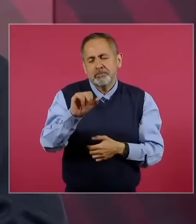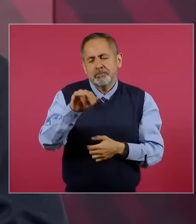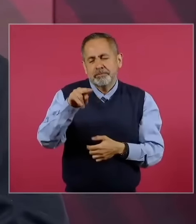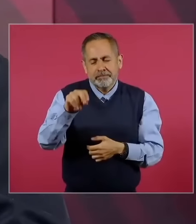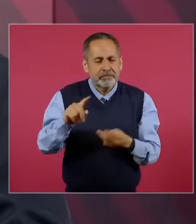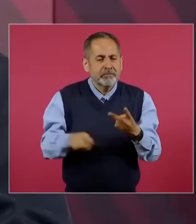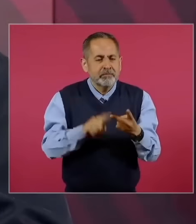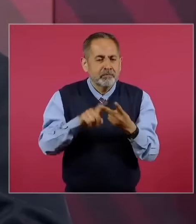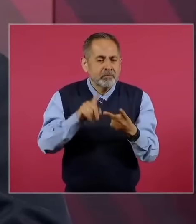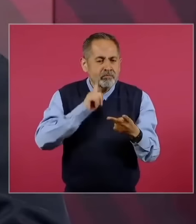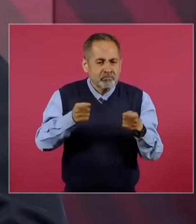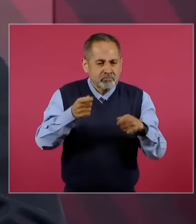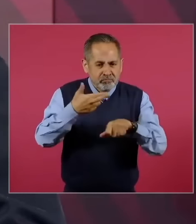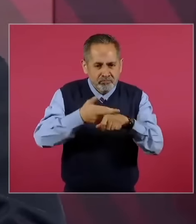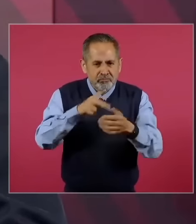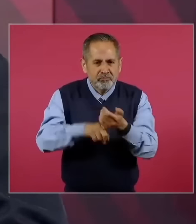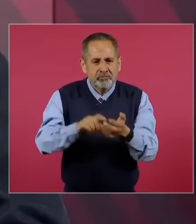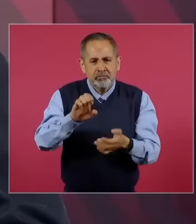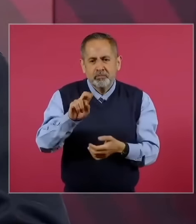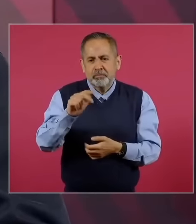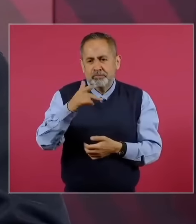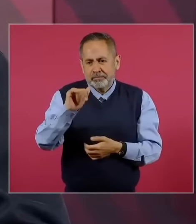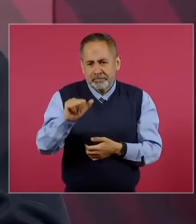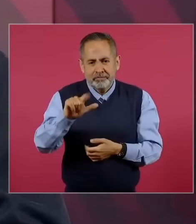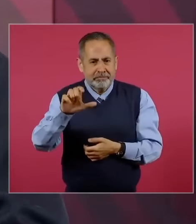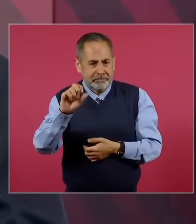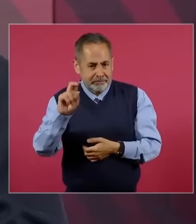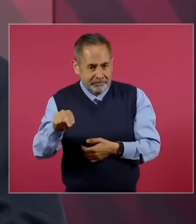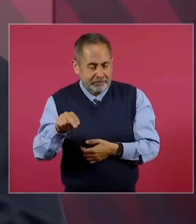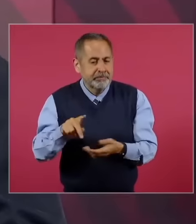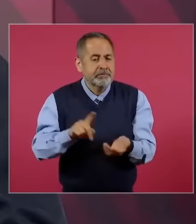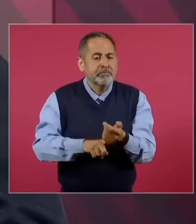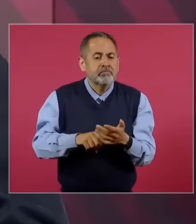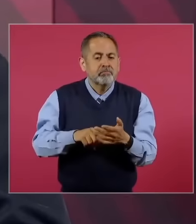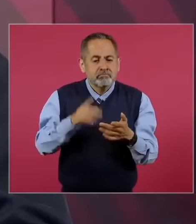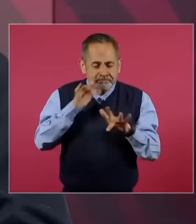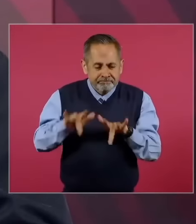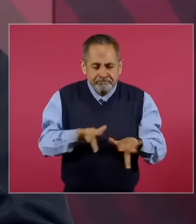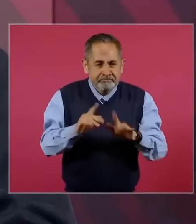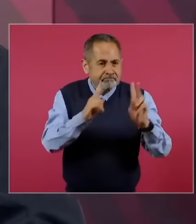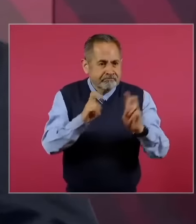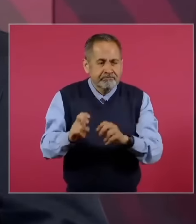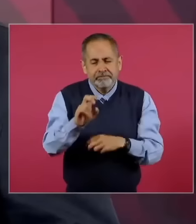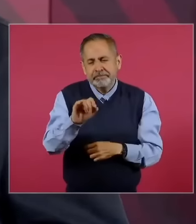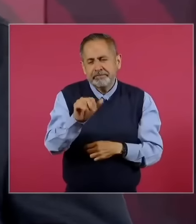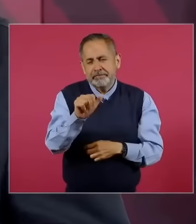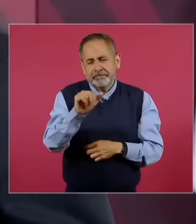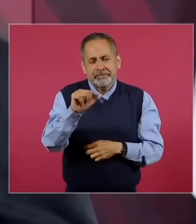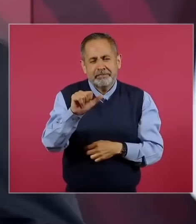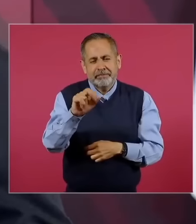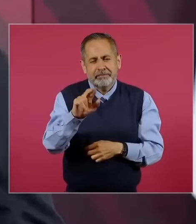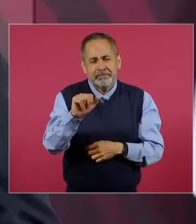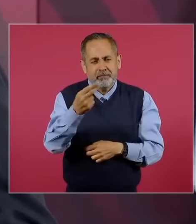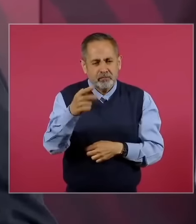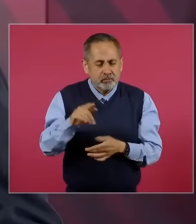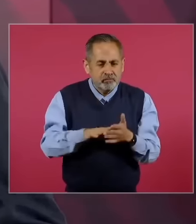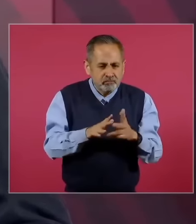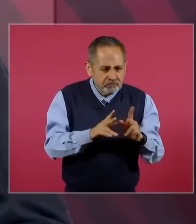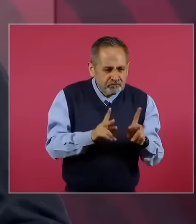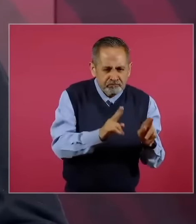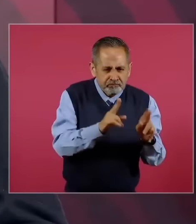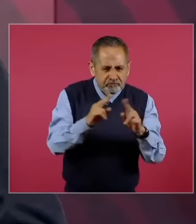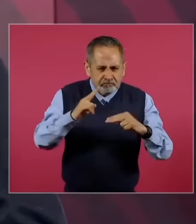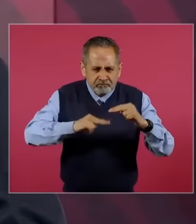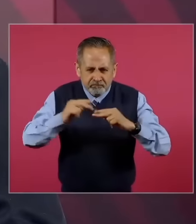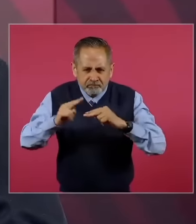la productora ejecutiva Eugenia León, el ingeniero de grabación Isaí Araujo, la mezcla de Juan